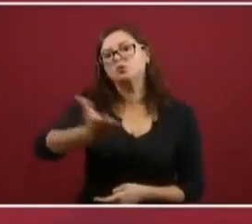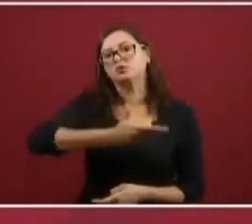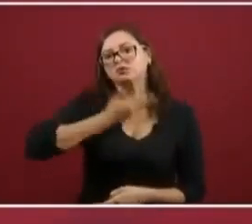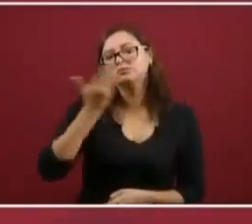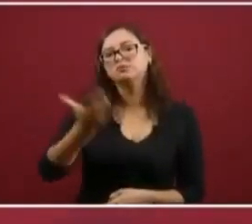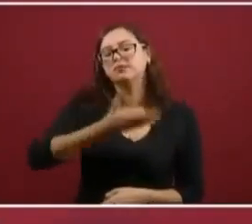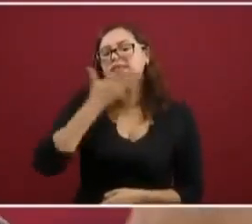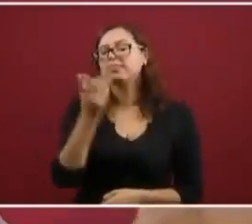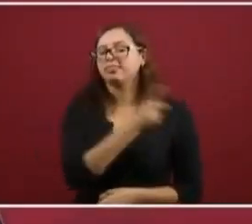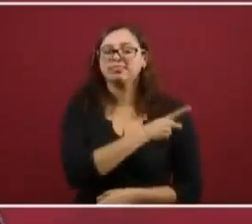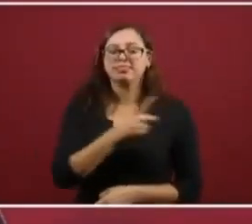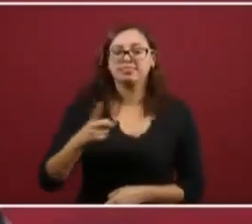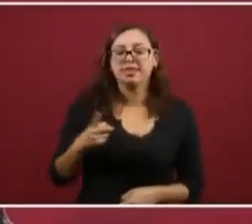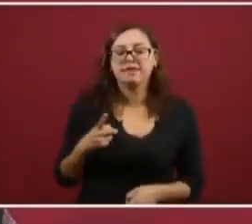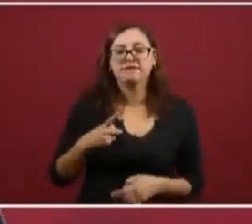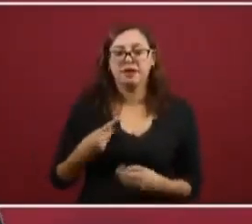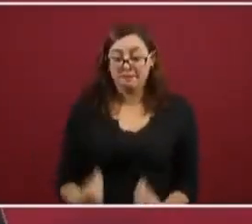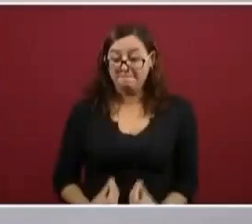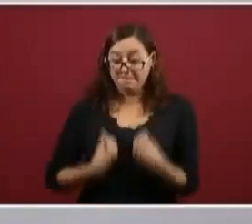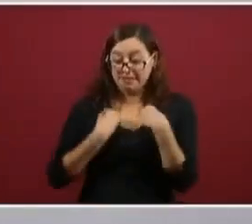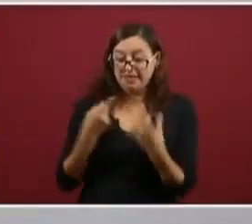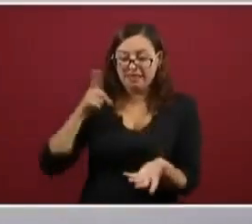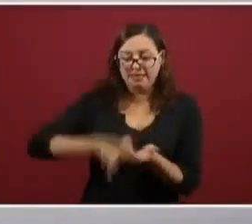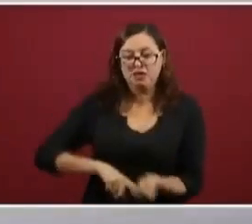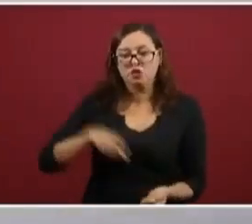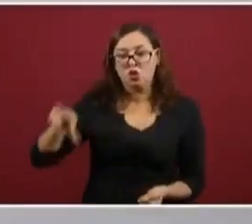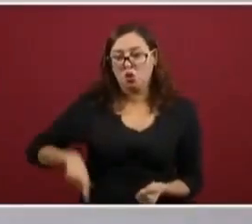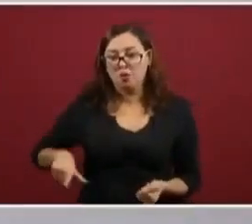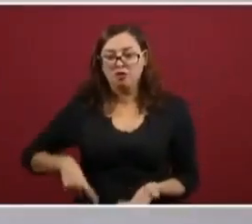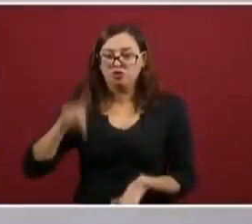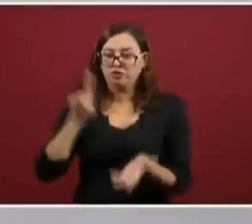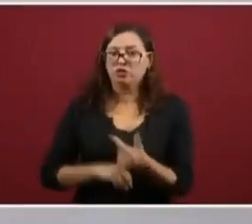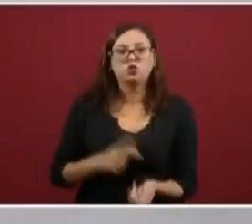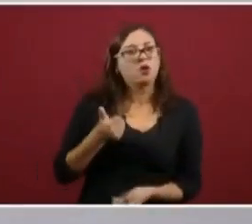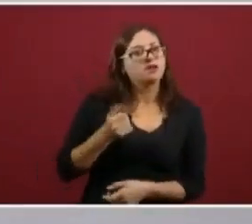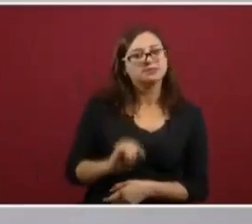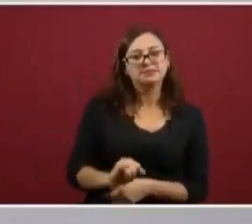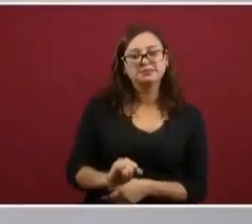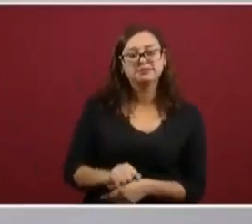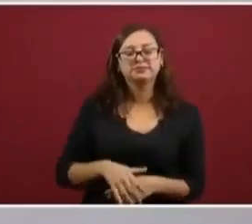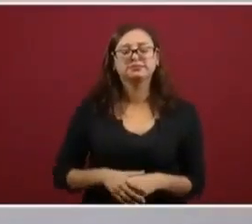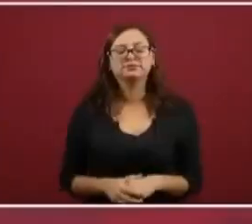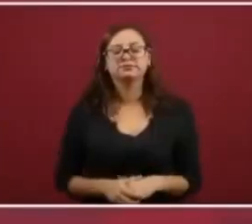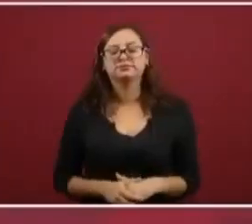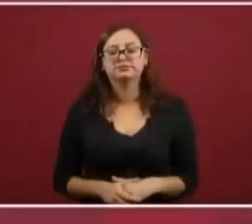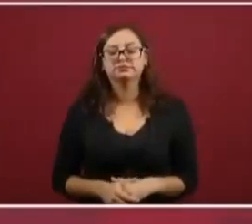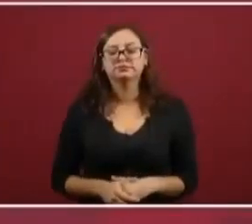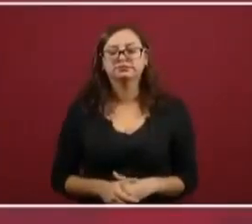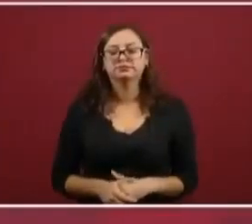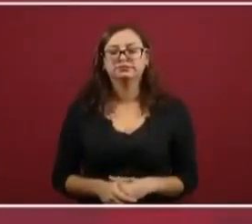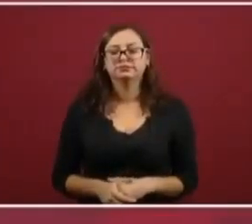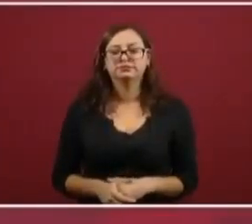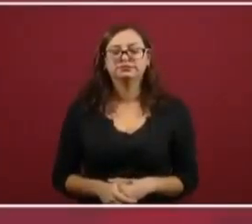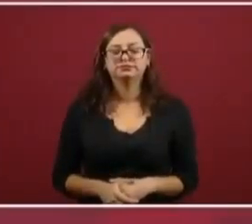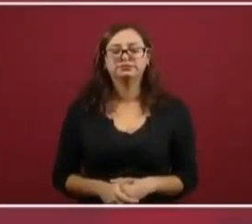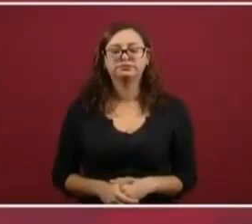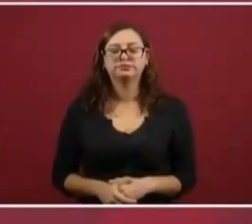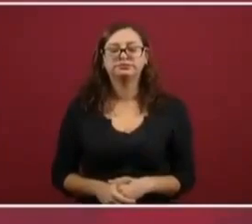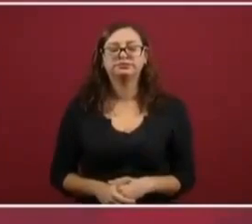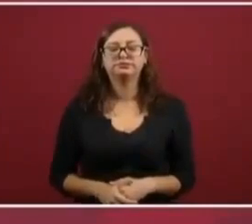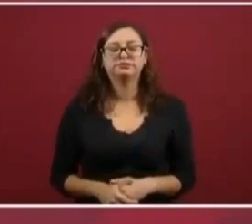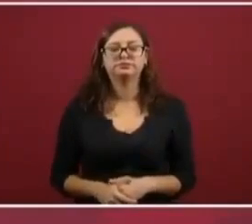hábito forma de vida forma de gobierno otra cosa que además